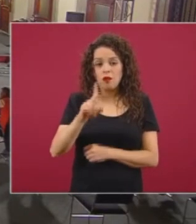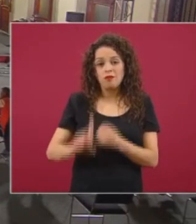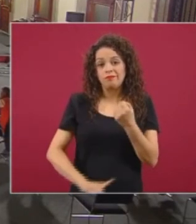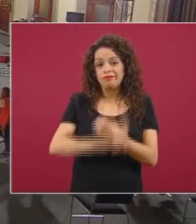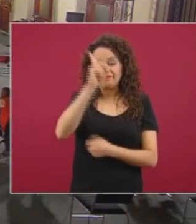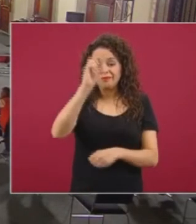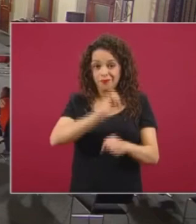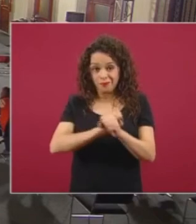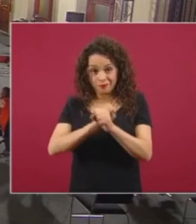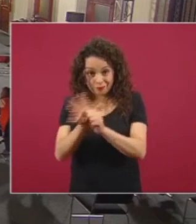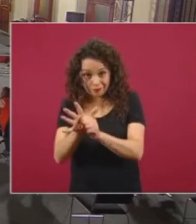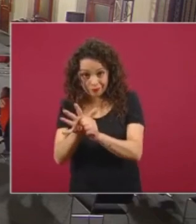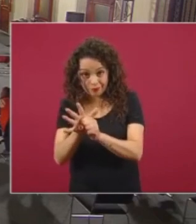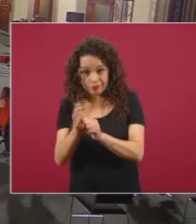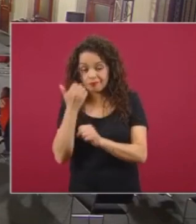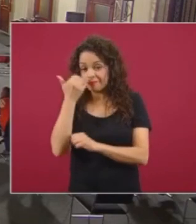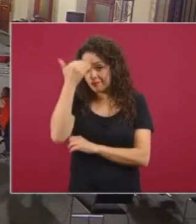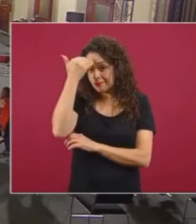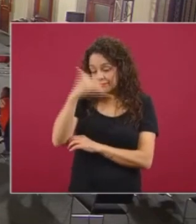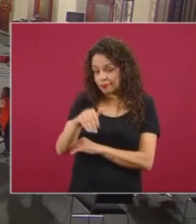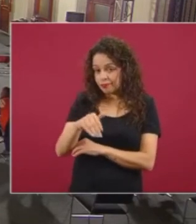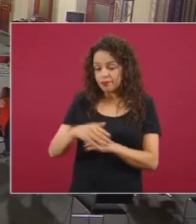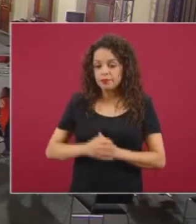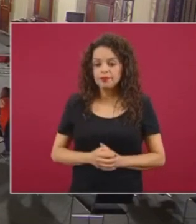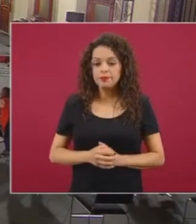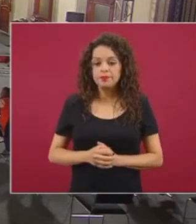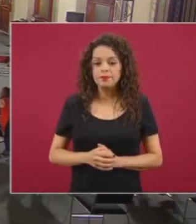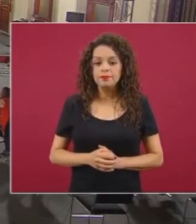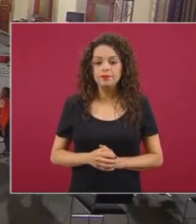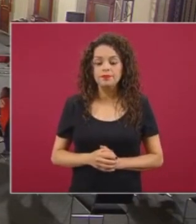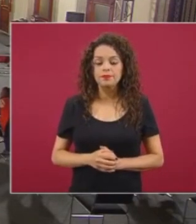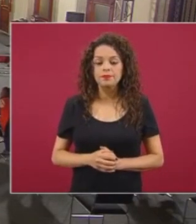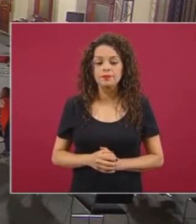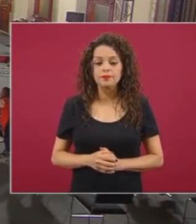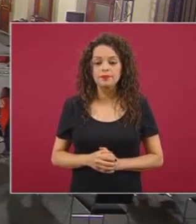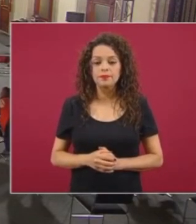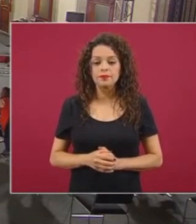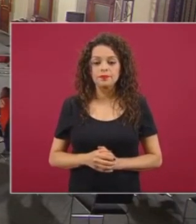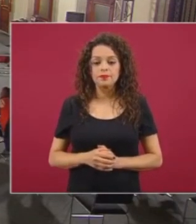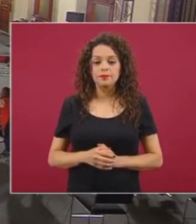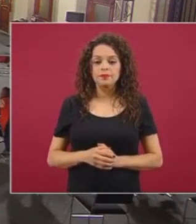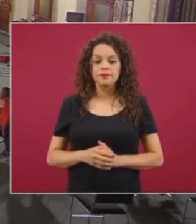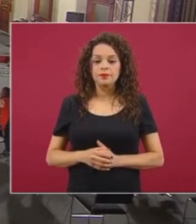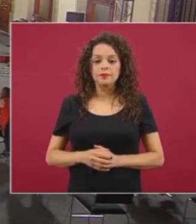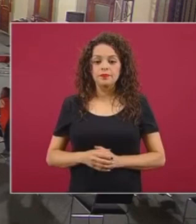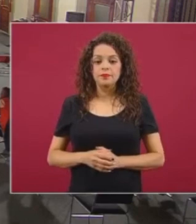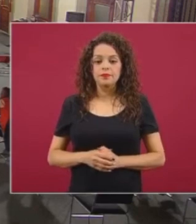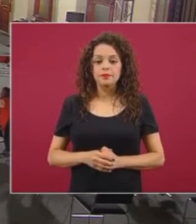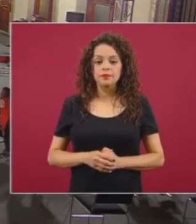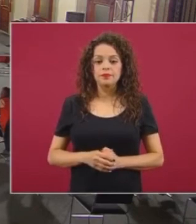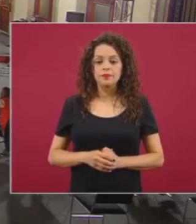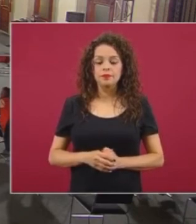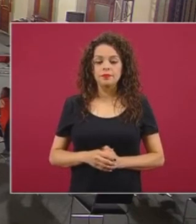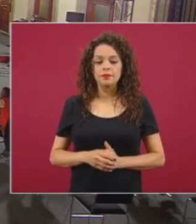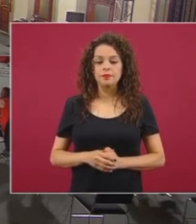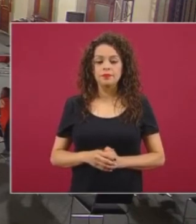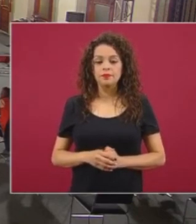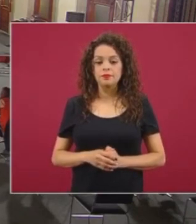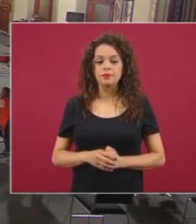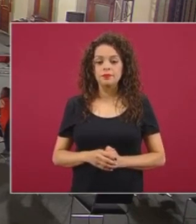Gracias. ¿Quién quiere contestar esto? La pregunta de Juan Carlos Machorro, AM Noticias, Querétaro. Si el COVID-19 retrasó la